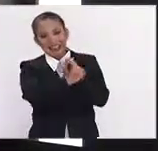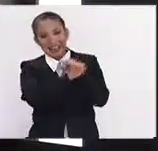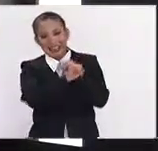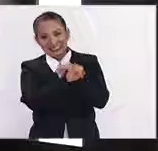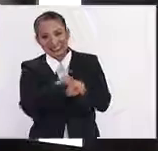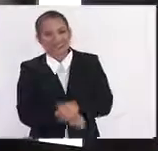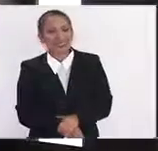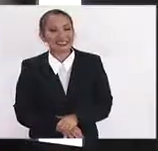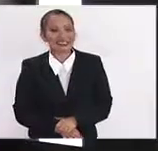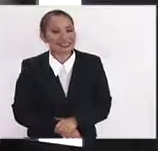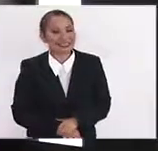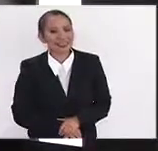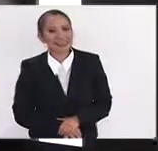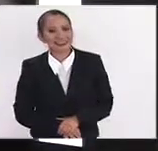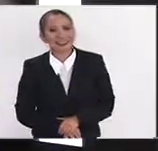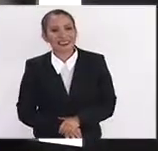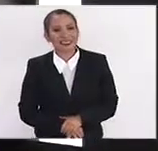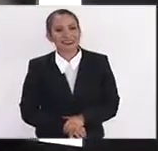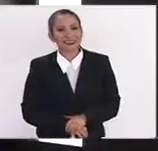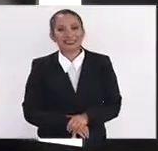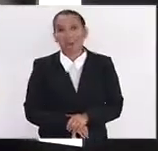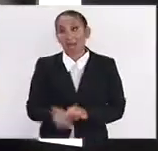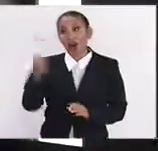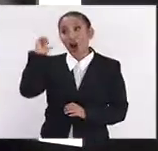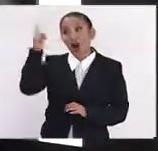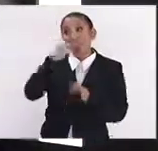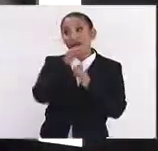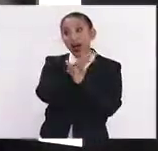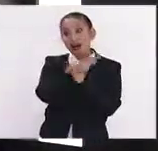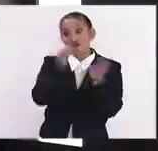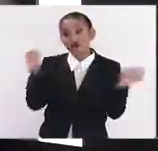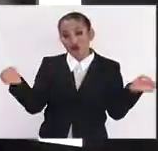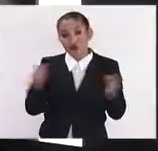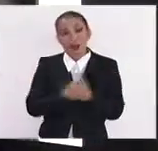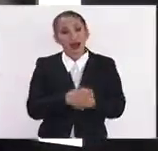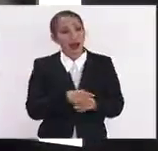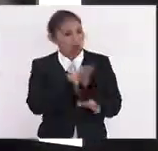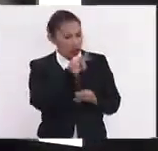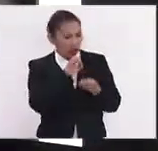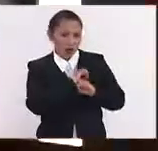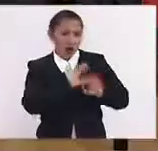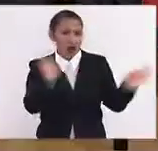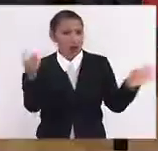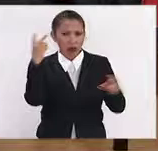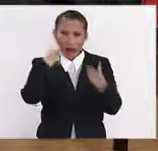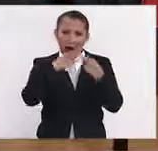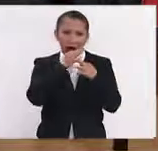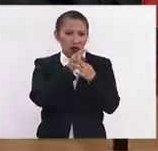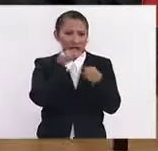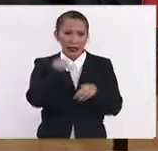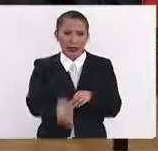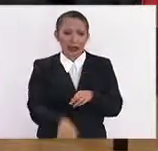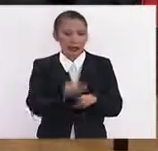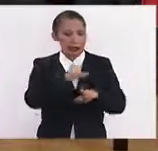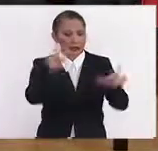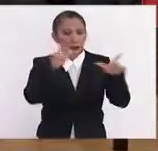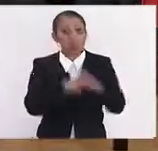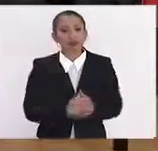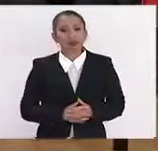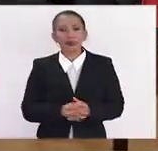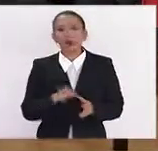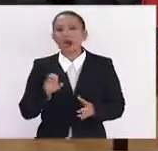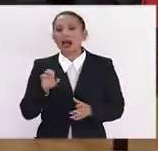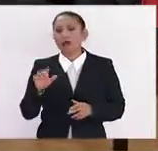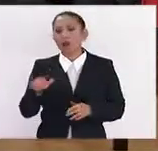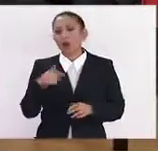sociales. ¿Dónde lo anuncies? Estarán todos, sí, claro, vengo acá y lo anunciamos ya que lo tenga listo. Sí, perfecto.